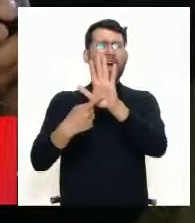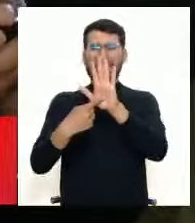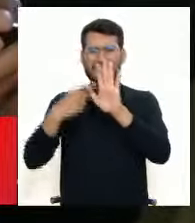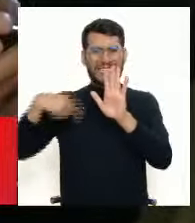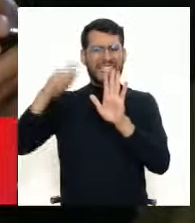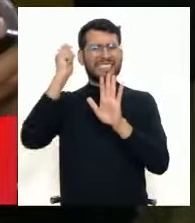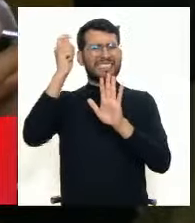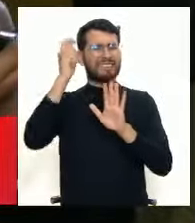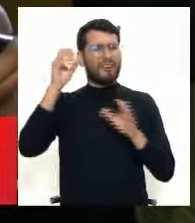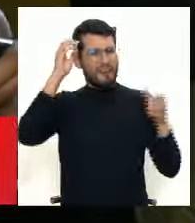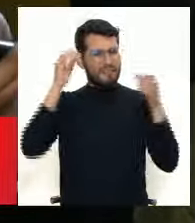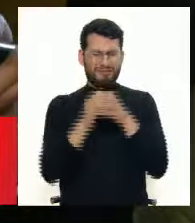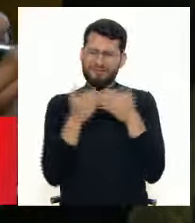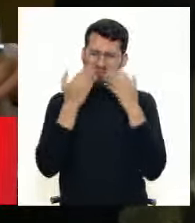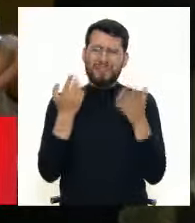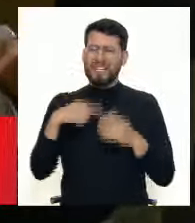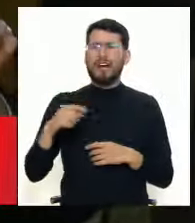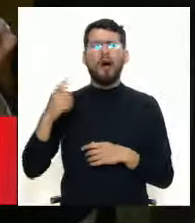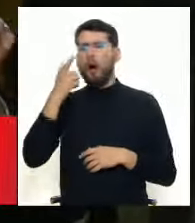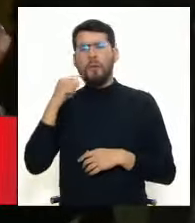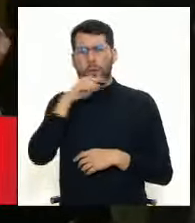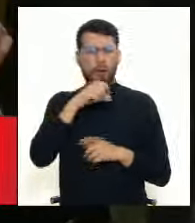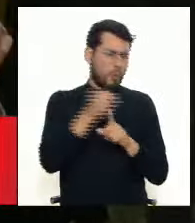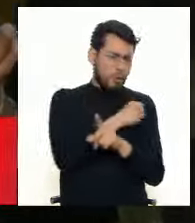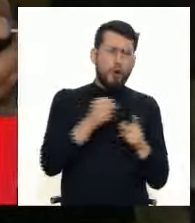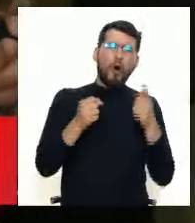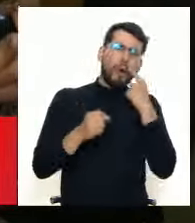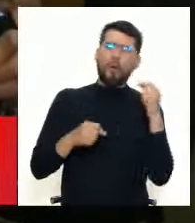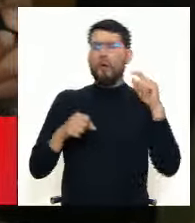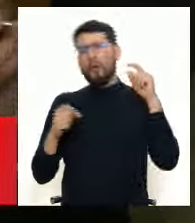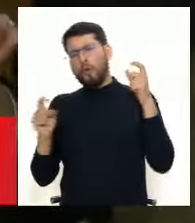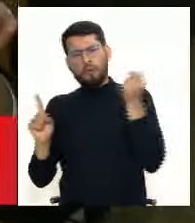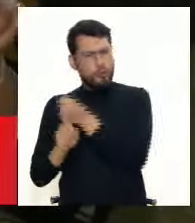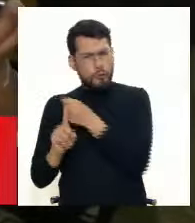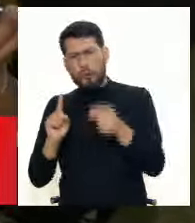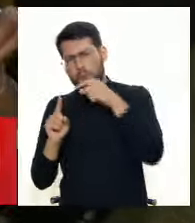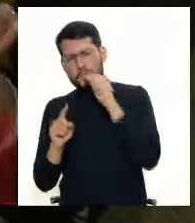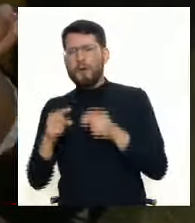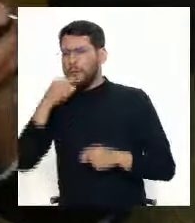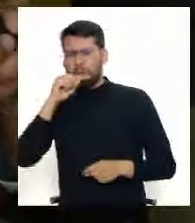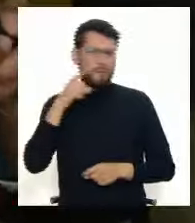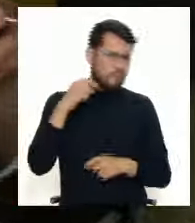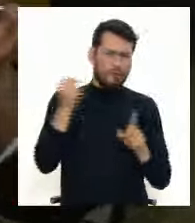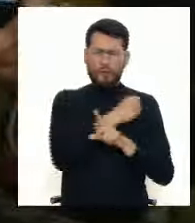permitir ningún tipo de abuso, ya sea de hombre o mujer, mujer a hombre o mujer con mujer, eso es